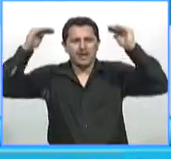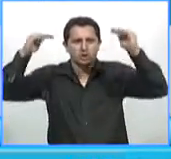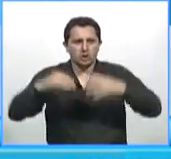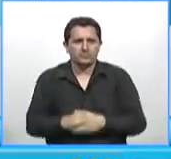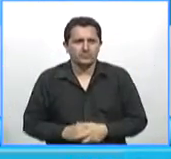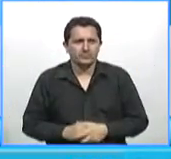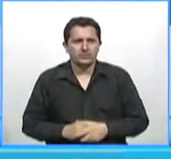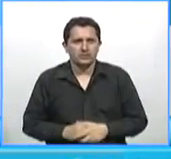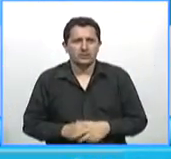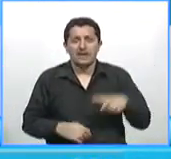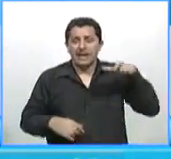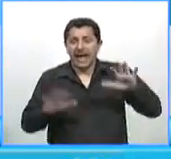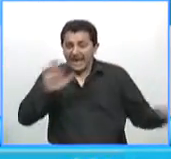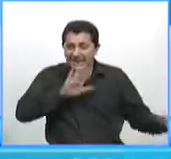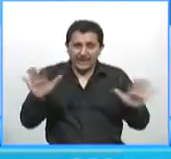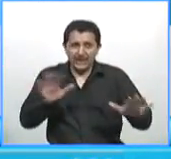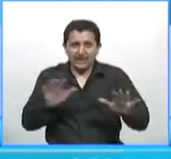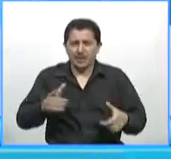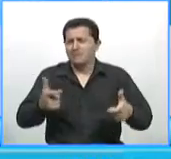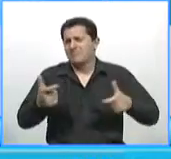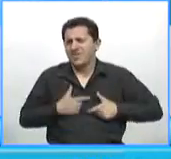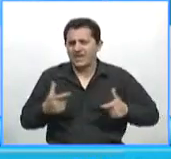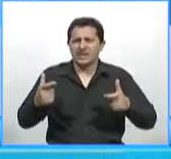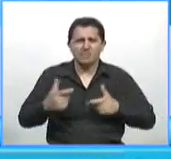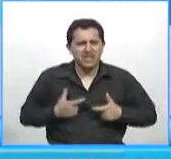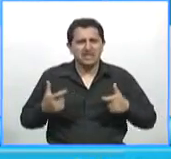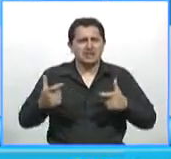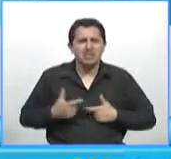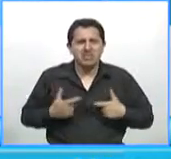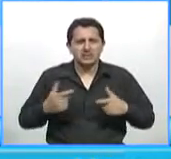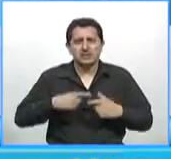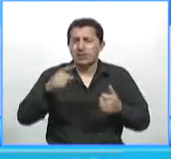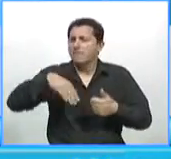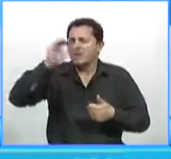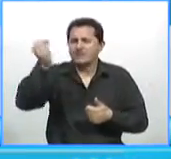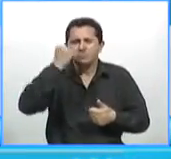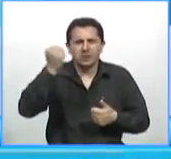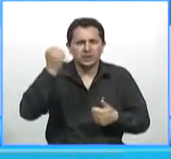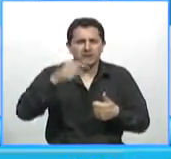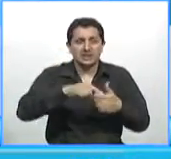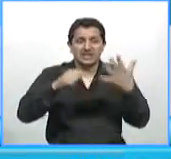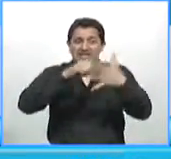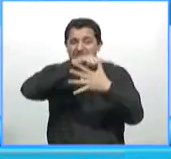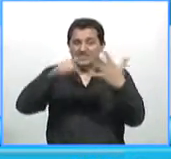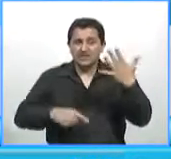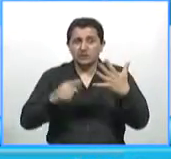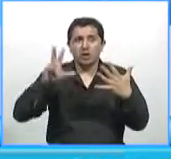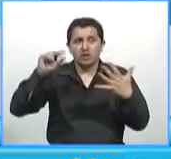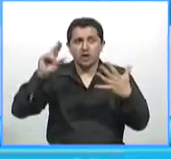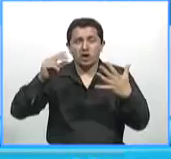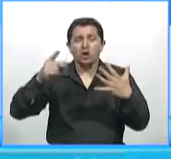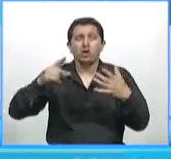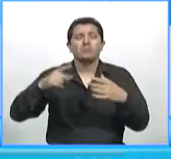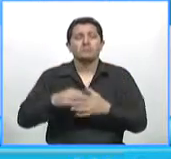los tres palos del arco nacional, Belén no paró de conseguir medallas. Entre las más importantes se destacan las 5 doradas en Champions Trophy,